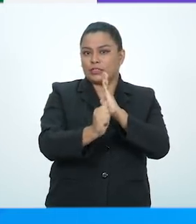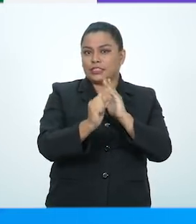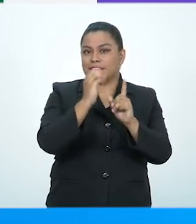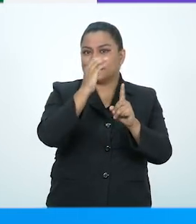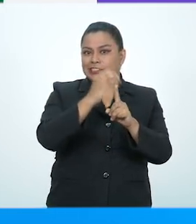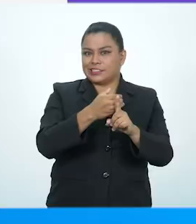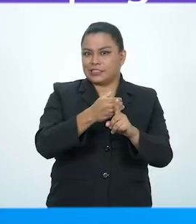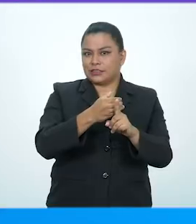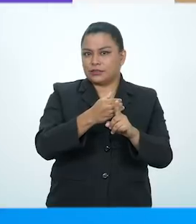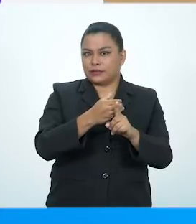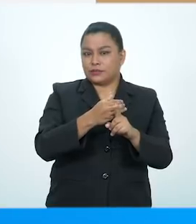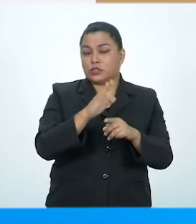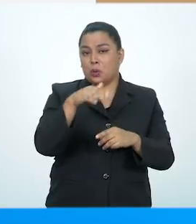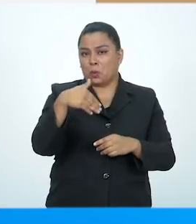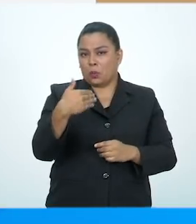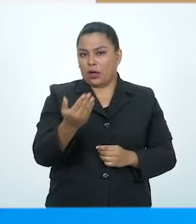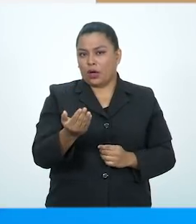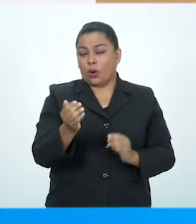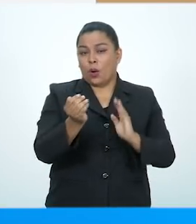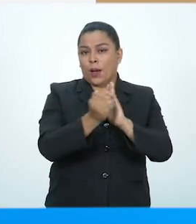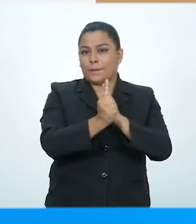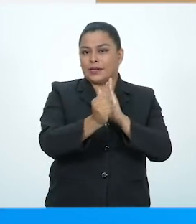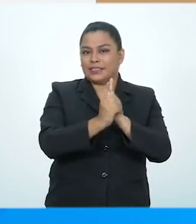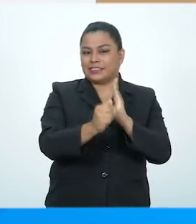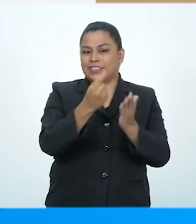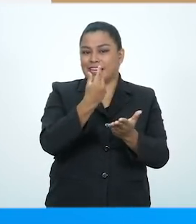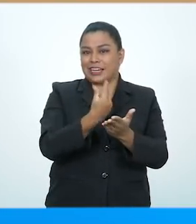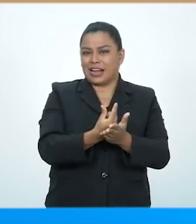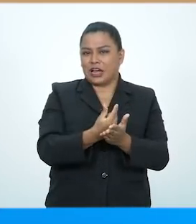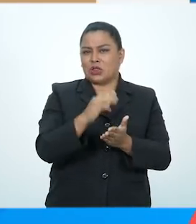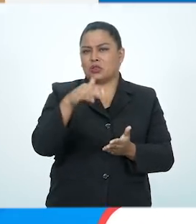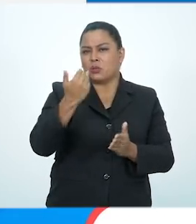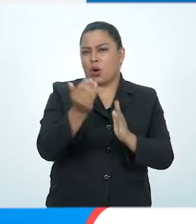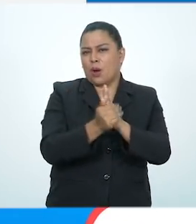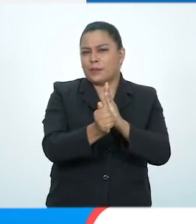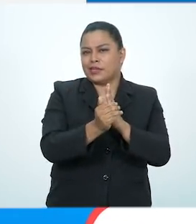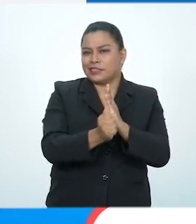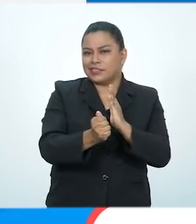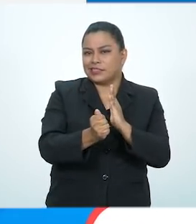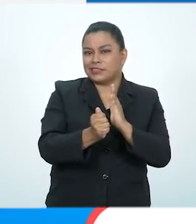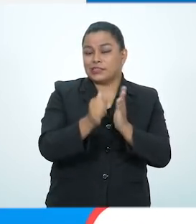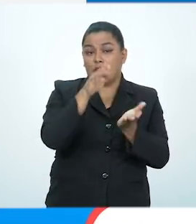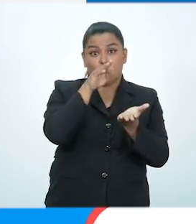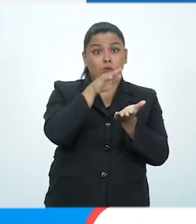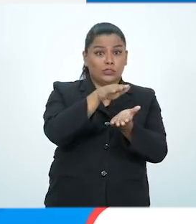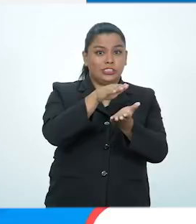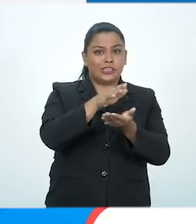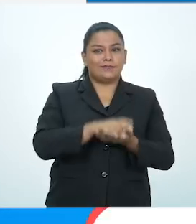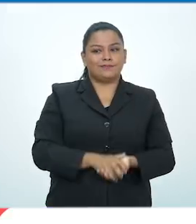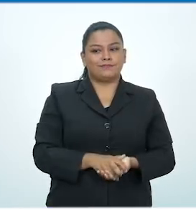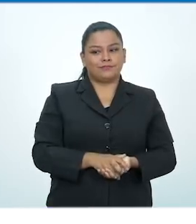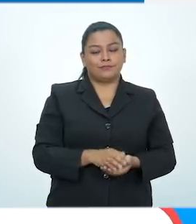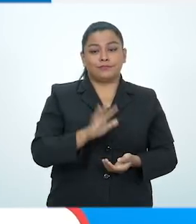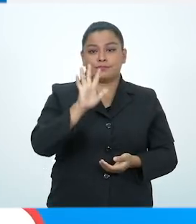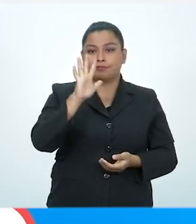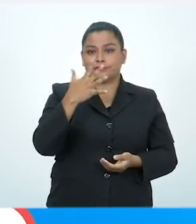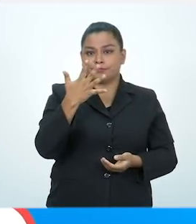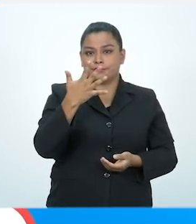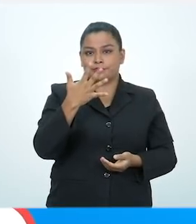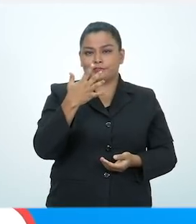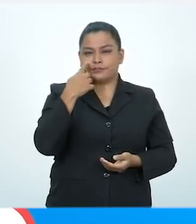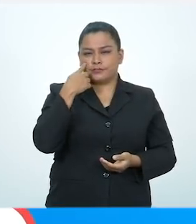competencias de ciclo, seguidamente las competencias de grado y las competencias de la unidad. En el